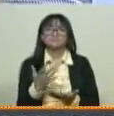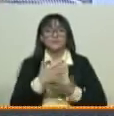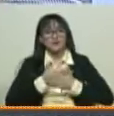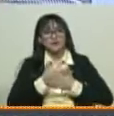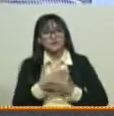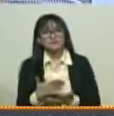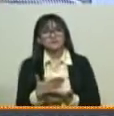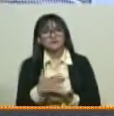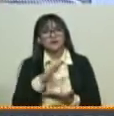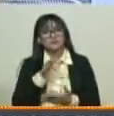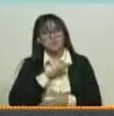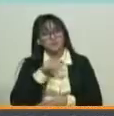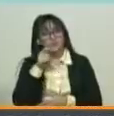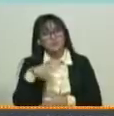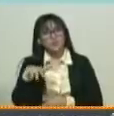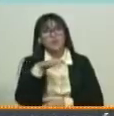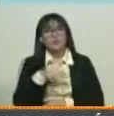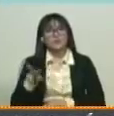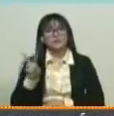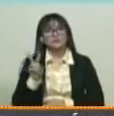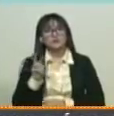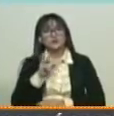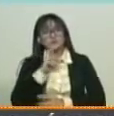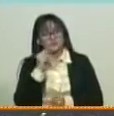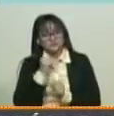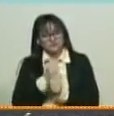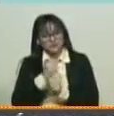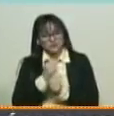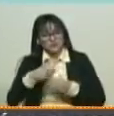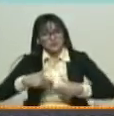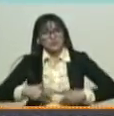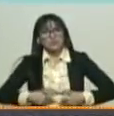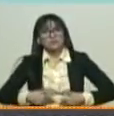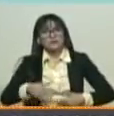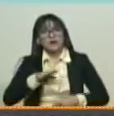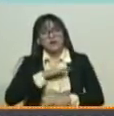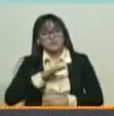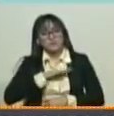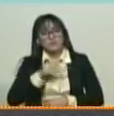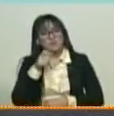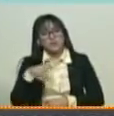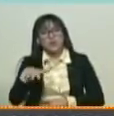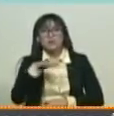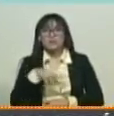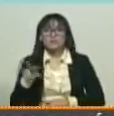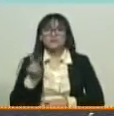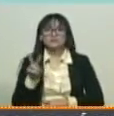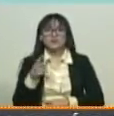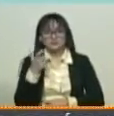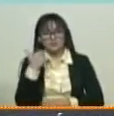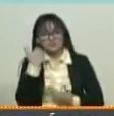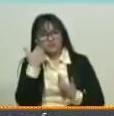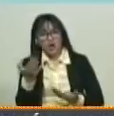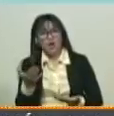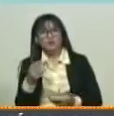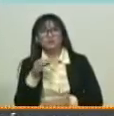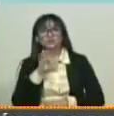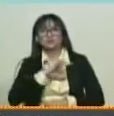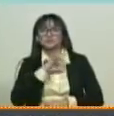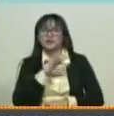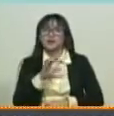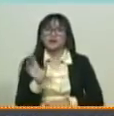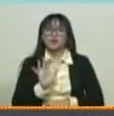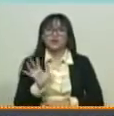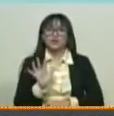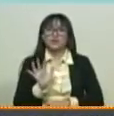generosidad del pueblo de Venezuela, le respondemos con la laboriosidad que tiene el pueblo de Venezuela. No somos ninguna basofia social. Lo hemos